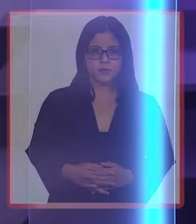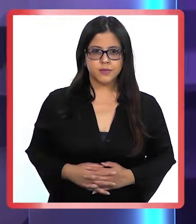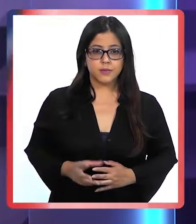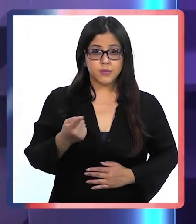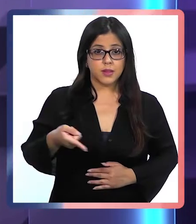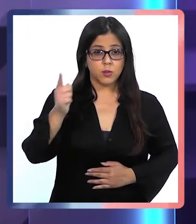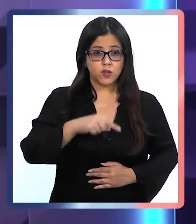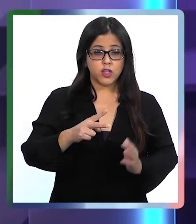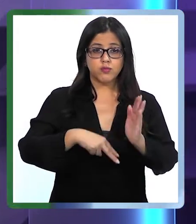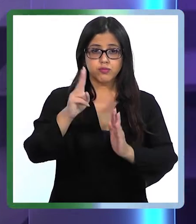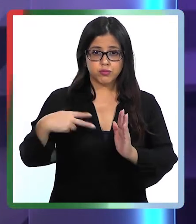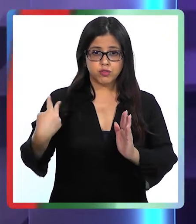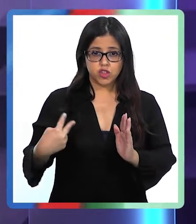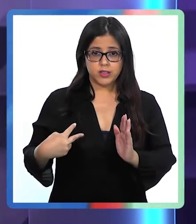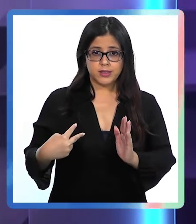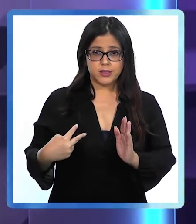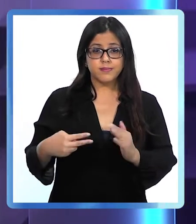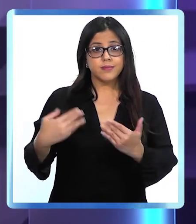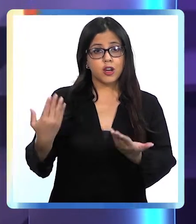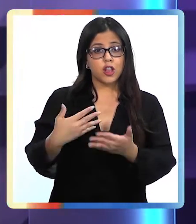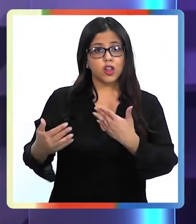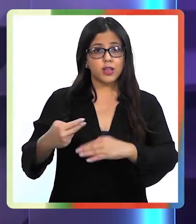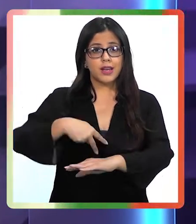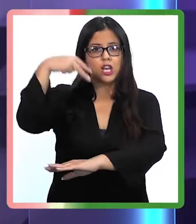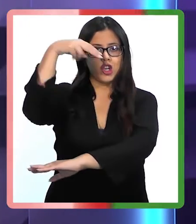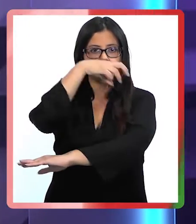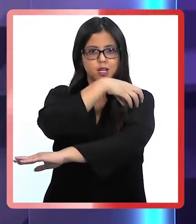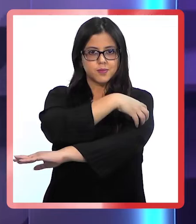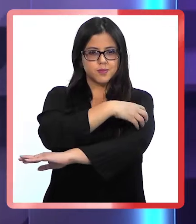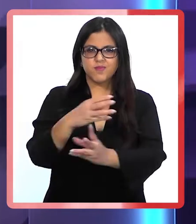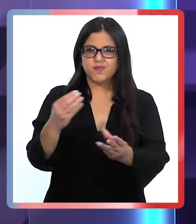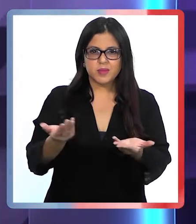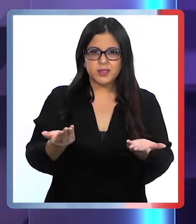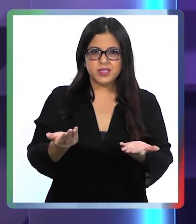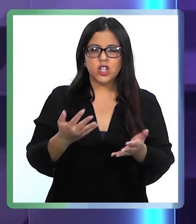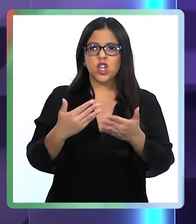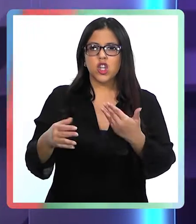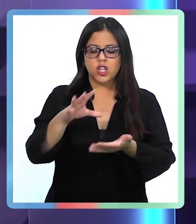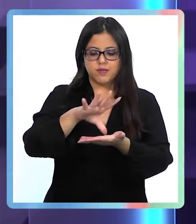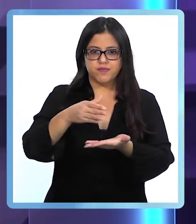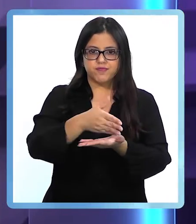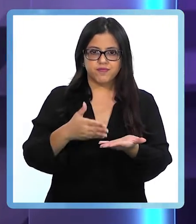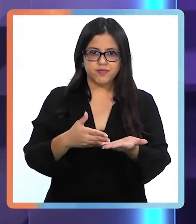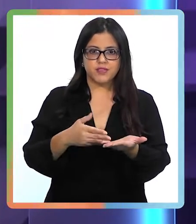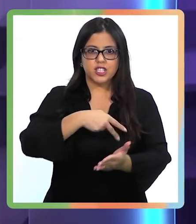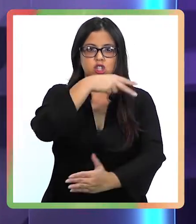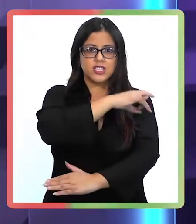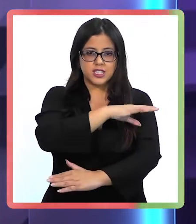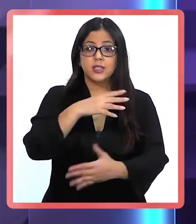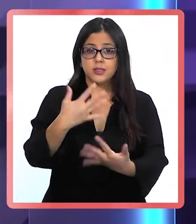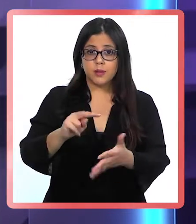Ya estamos de vuelta con Portavoz Noticias. Queremos viajar al norte de nuestro país. ¿Qué está pasando en la frontera del norte de Chile? ¿Sigue esta